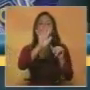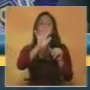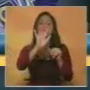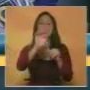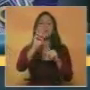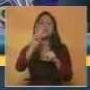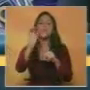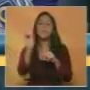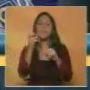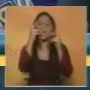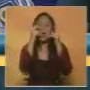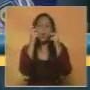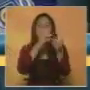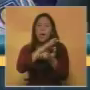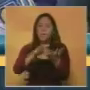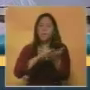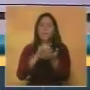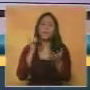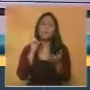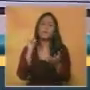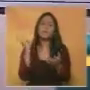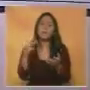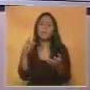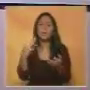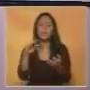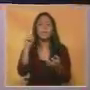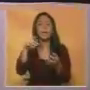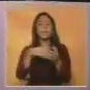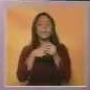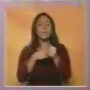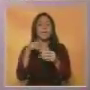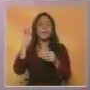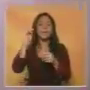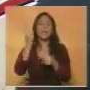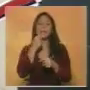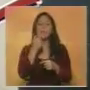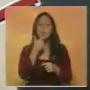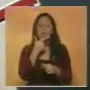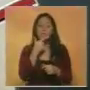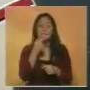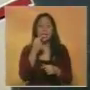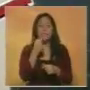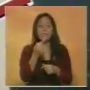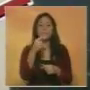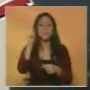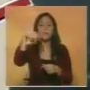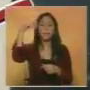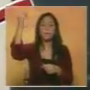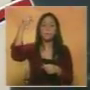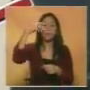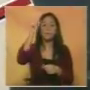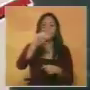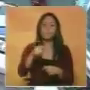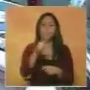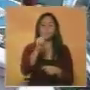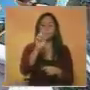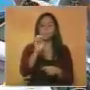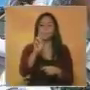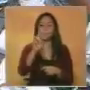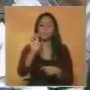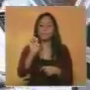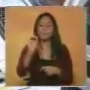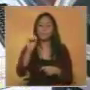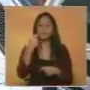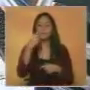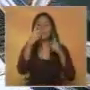donde escucharon la problemática del pueblo de Guatire. Para la directiva de Radio Bonita La Guapa y Sol Estéreo 88.5 FM, la